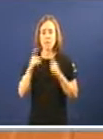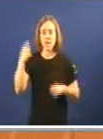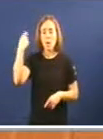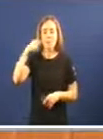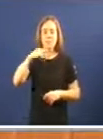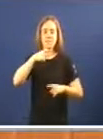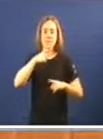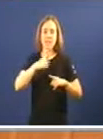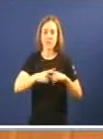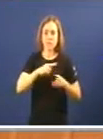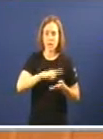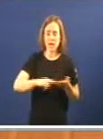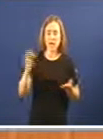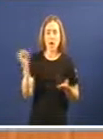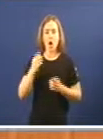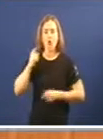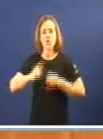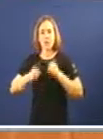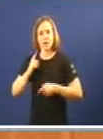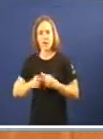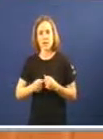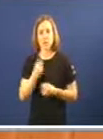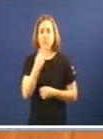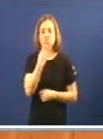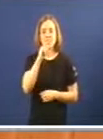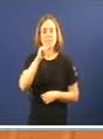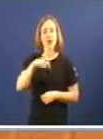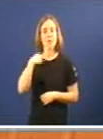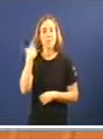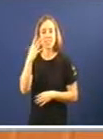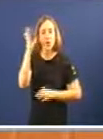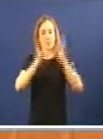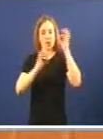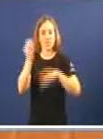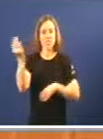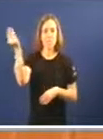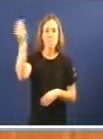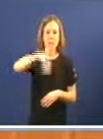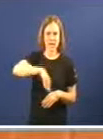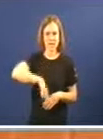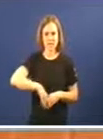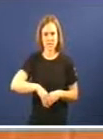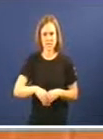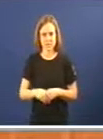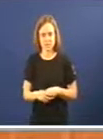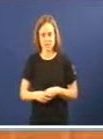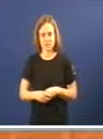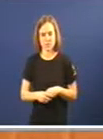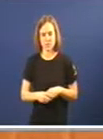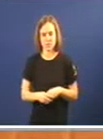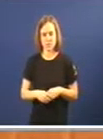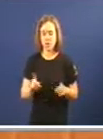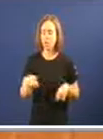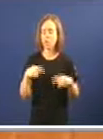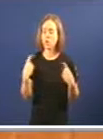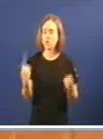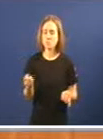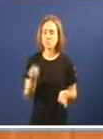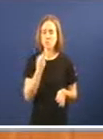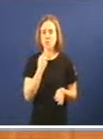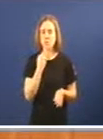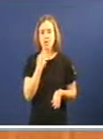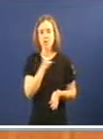galicia o unos altos cargos un 75 y un 7% respectivamente sin embargo después decimos que